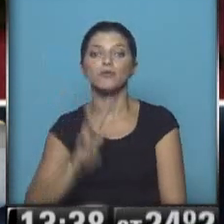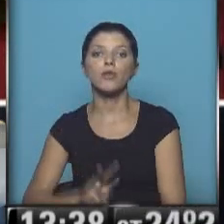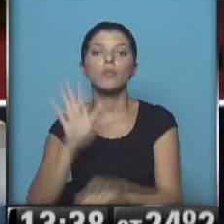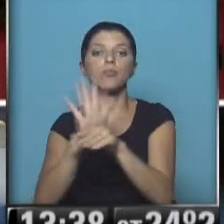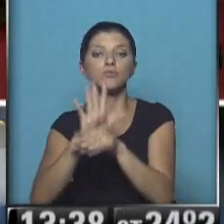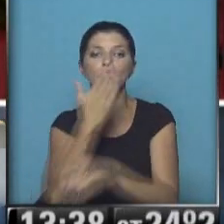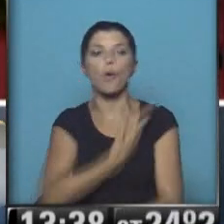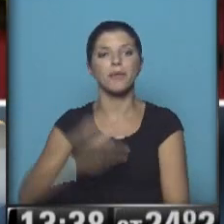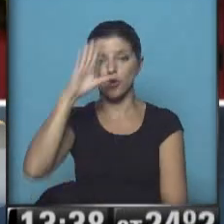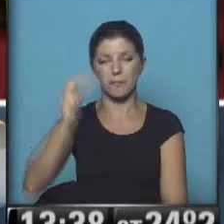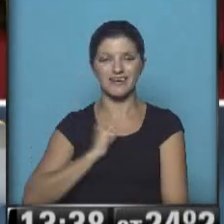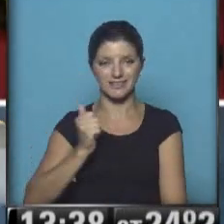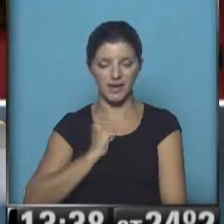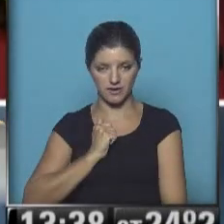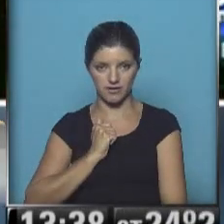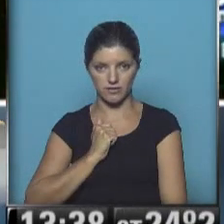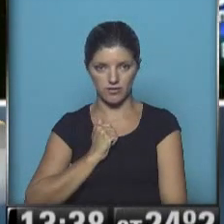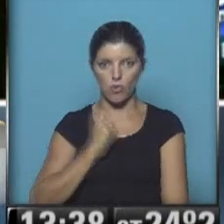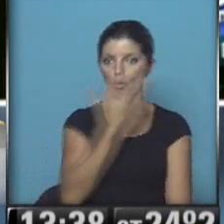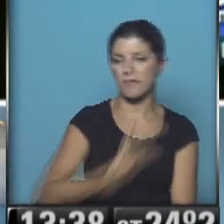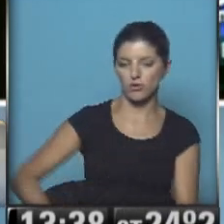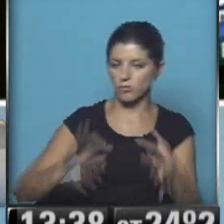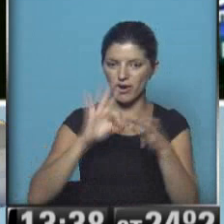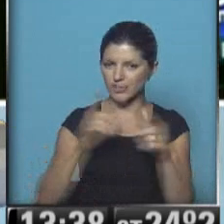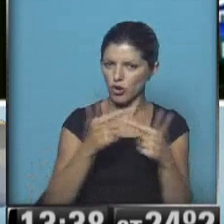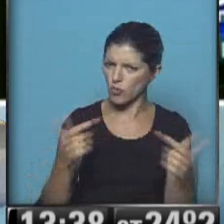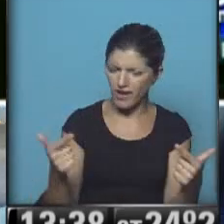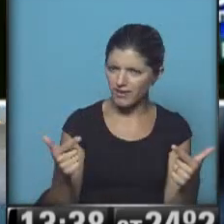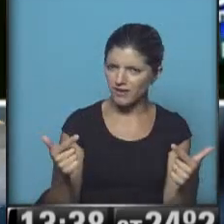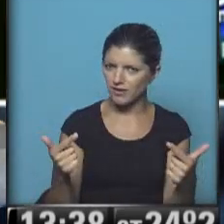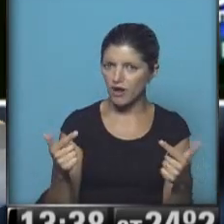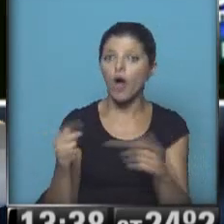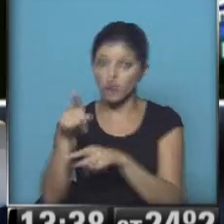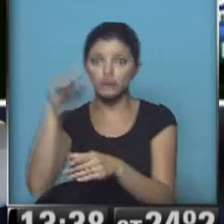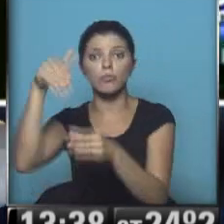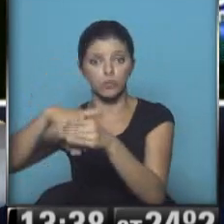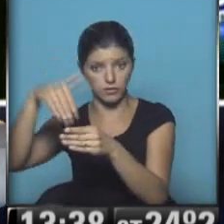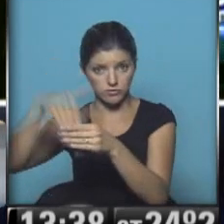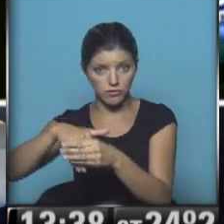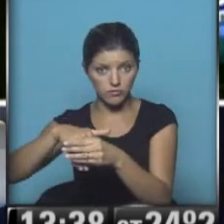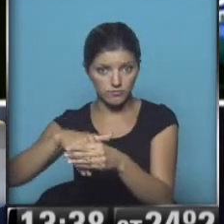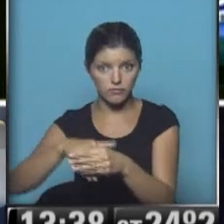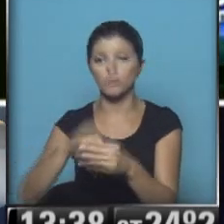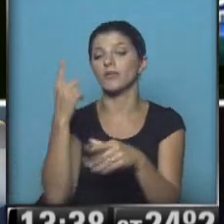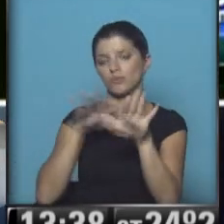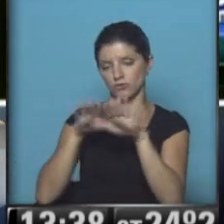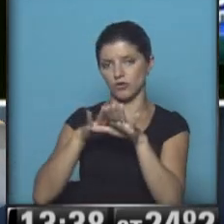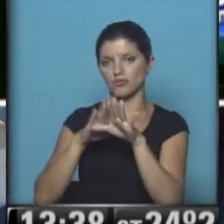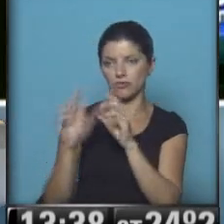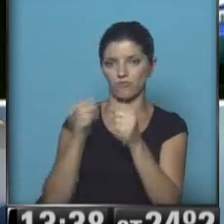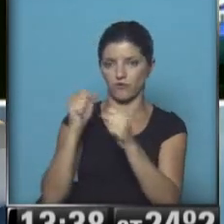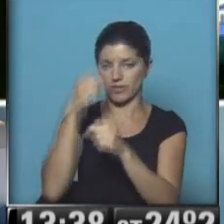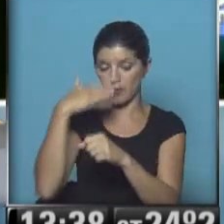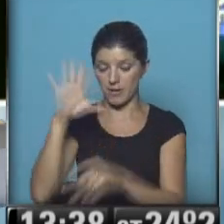dictadura en Venezuela no hay un gobierno democrático Aunque participan de las elecciones una vez las boicotearon después se arrepintieron y